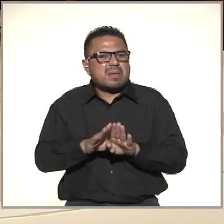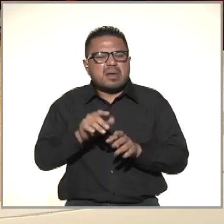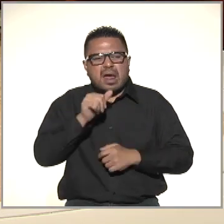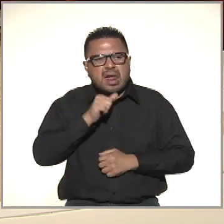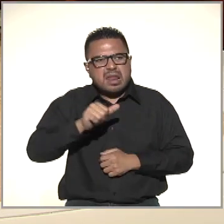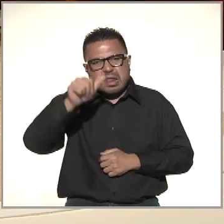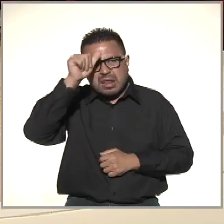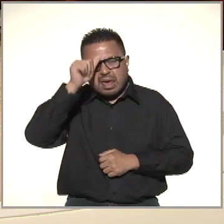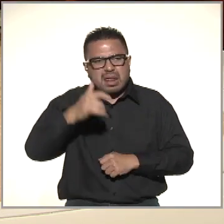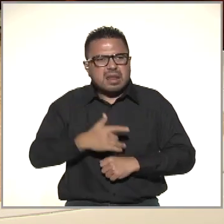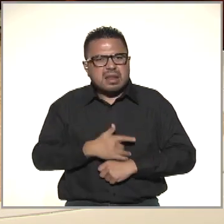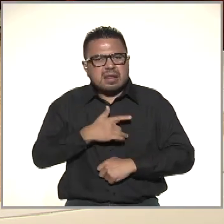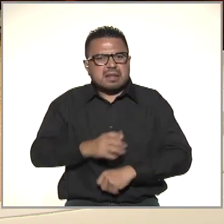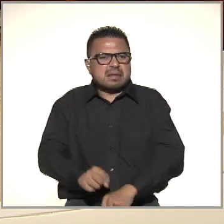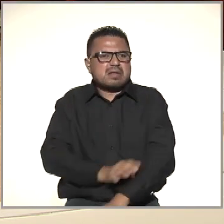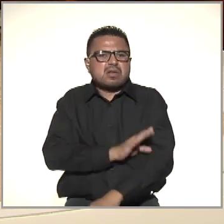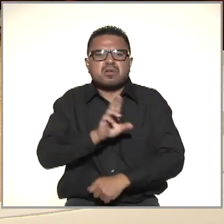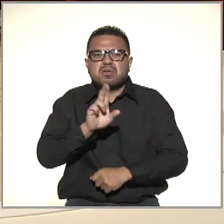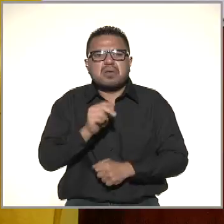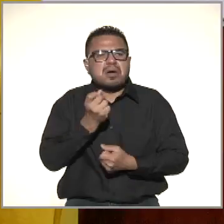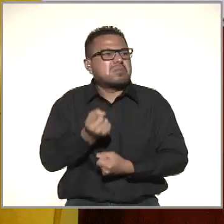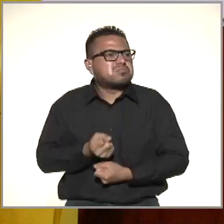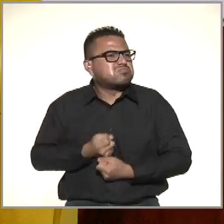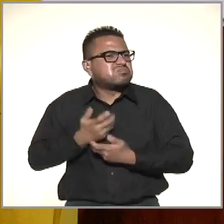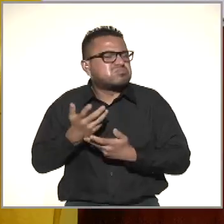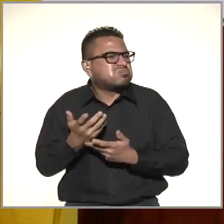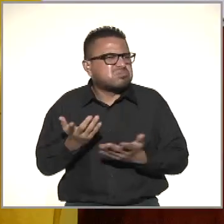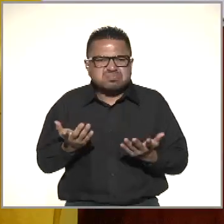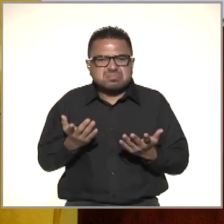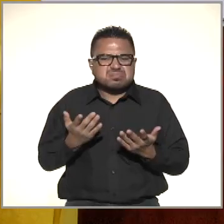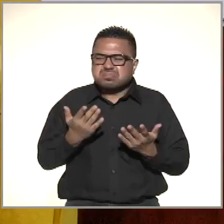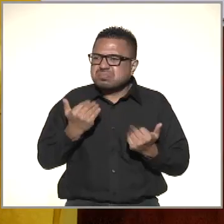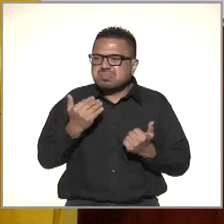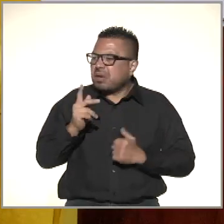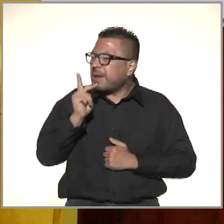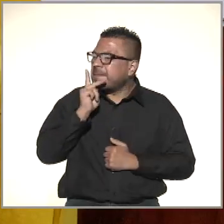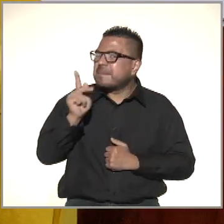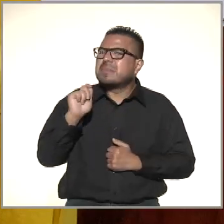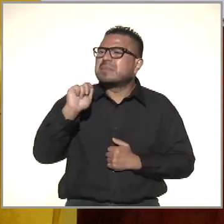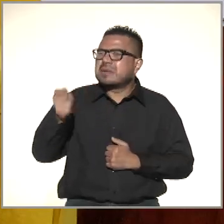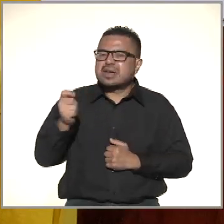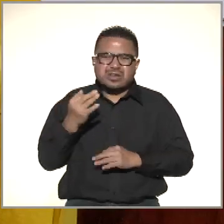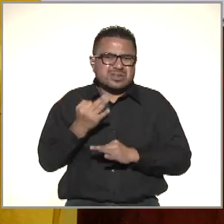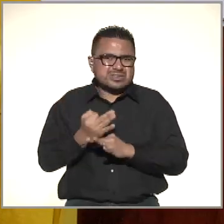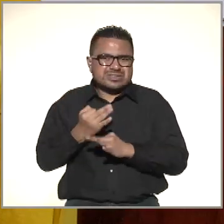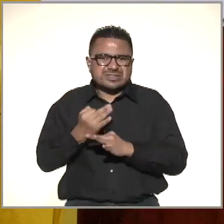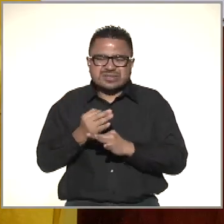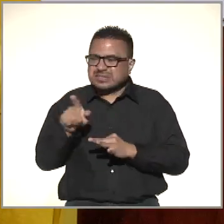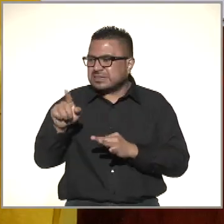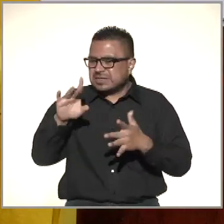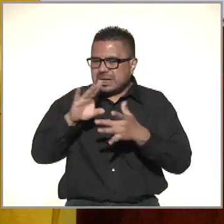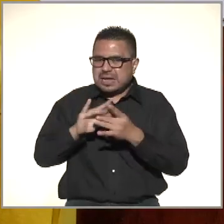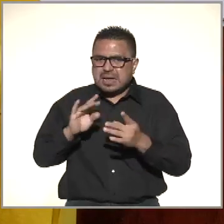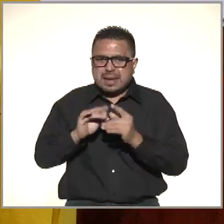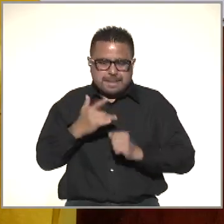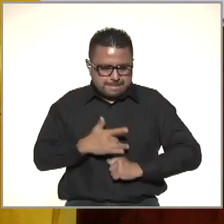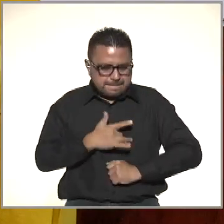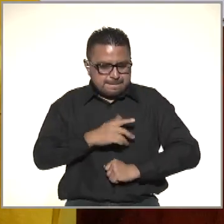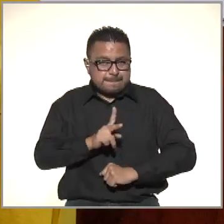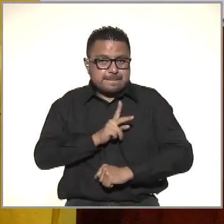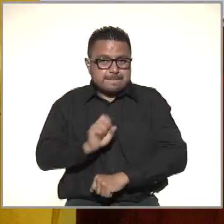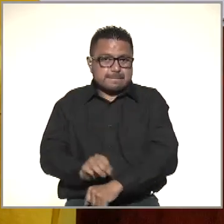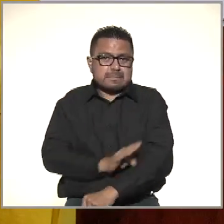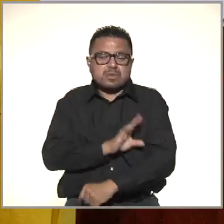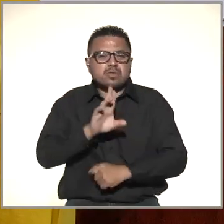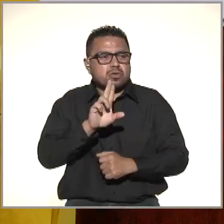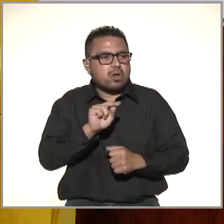analfabetas emocionales, o sea, no decimos la palabra que está diciendo mi emoción, o sea, no